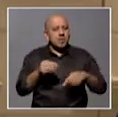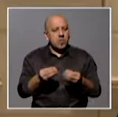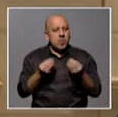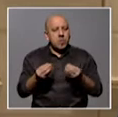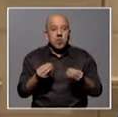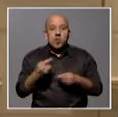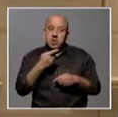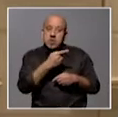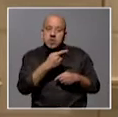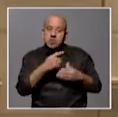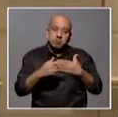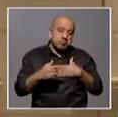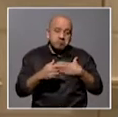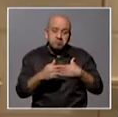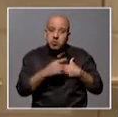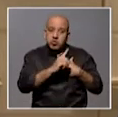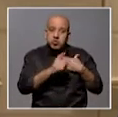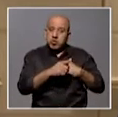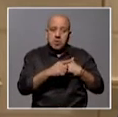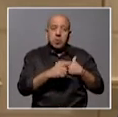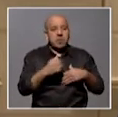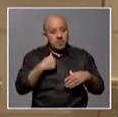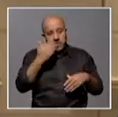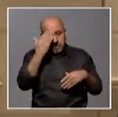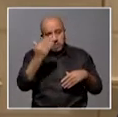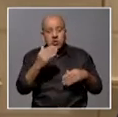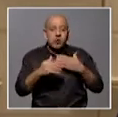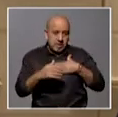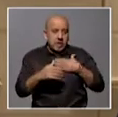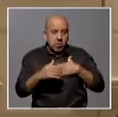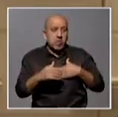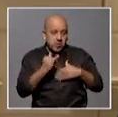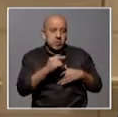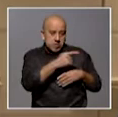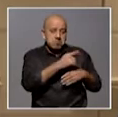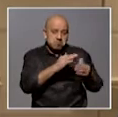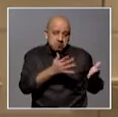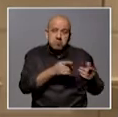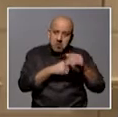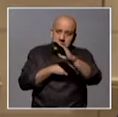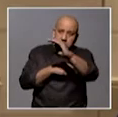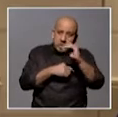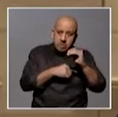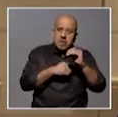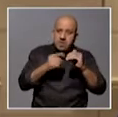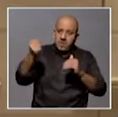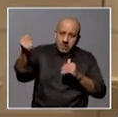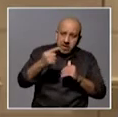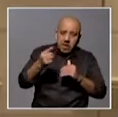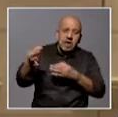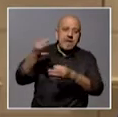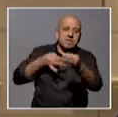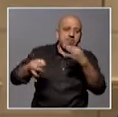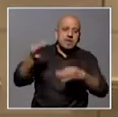parte de la oposición. El Frente Amplio acompaña el llamado a sala, entendiendo que es buena cosa que las autoridades departamentales vengan aquí a la